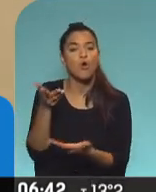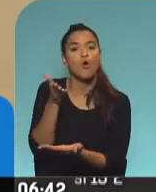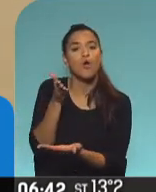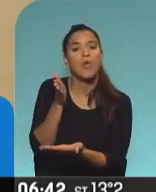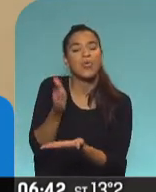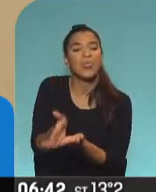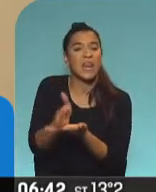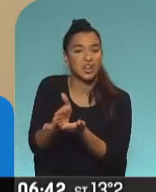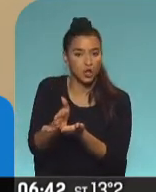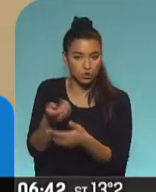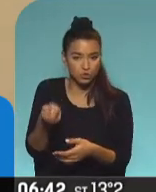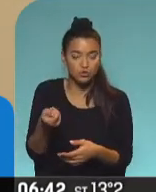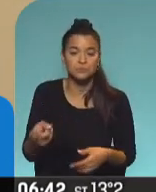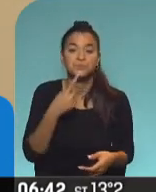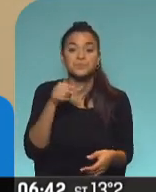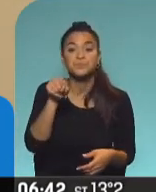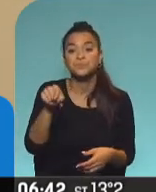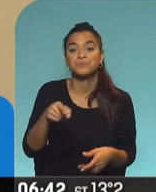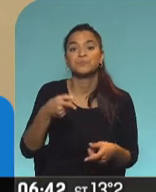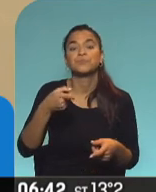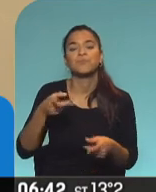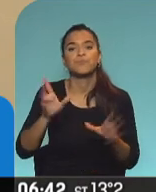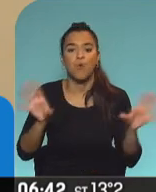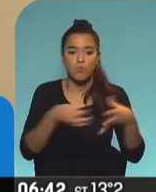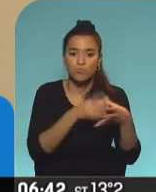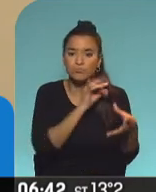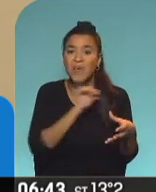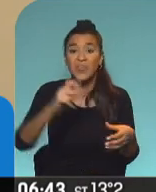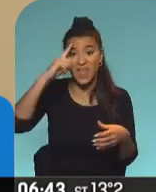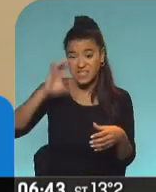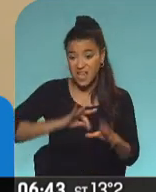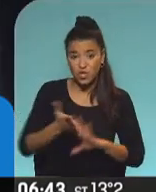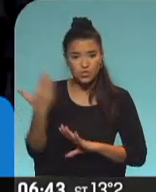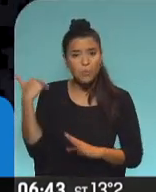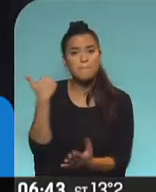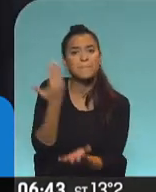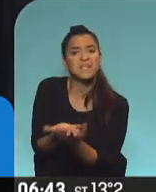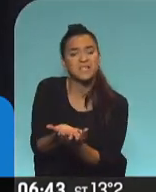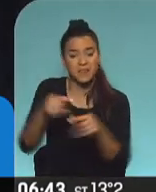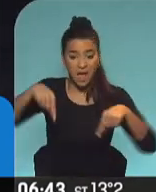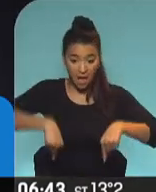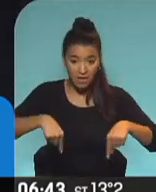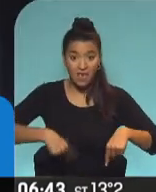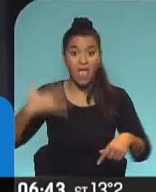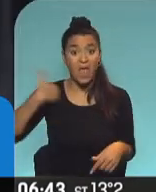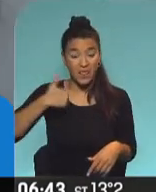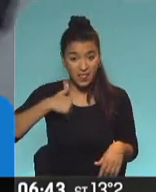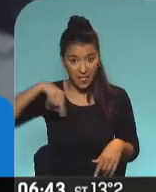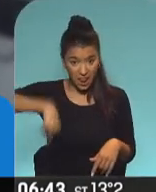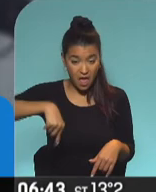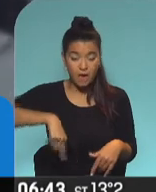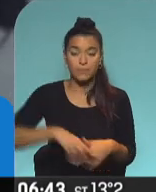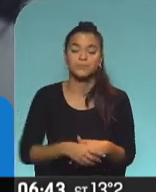investigados en una causa que fue impulsada por una querella que hace diez años presentaron aquí desde nuestro país desde